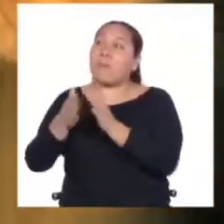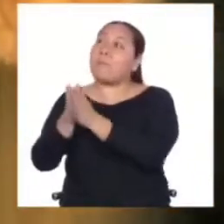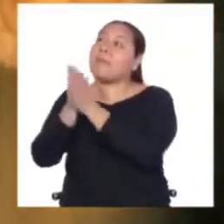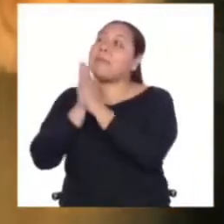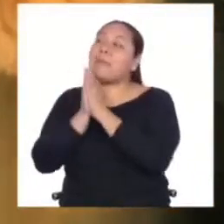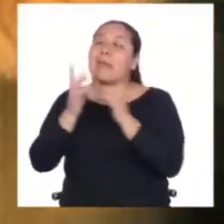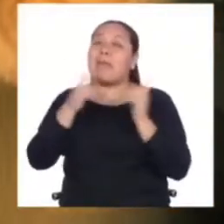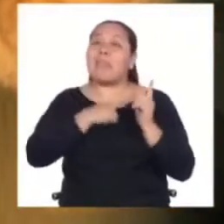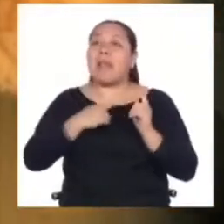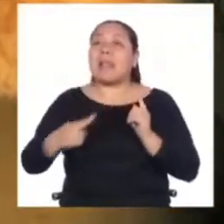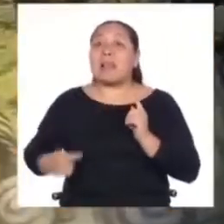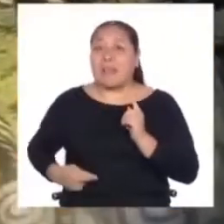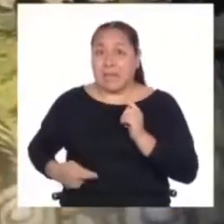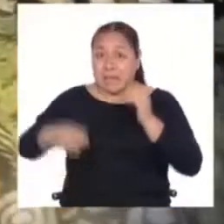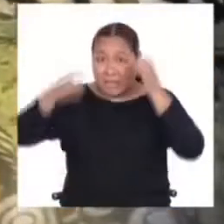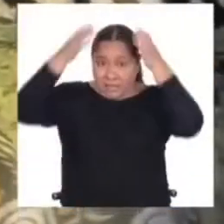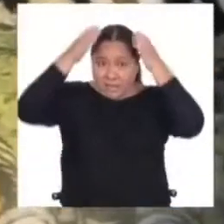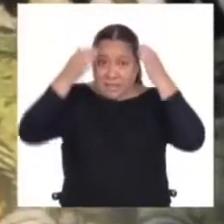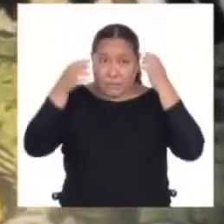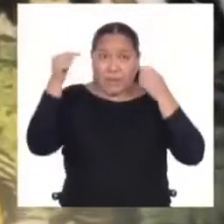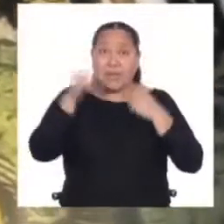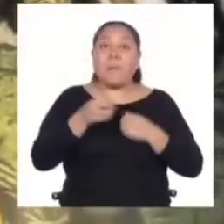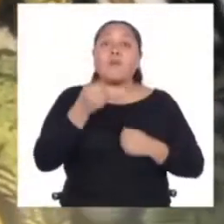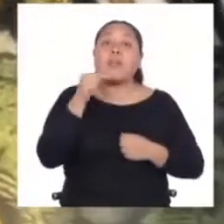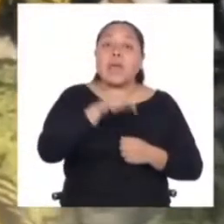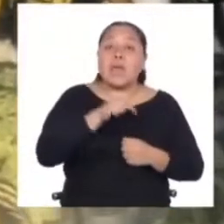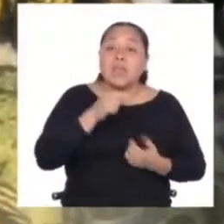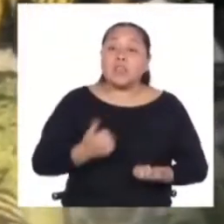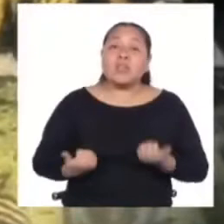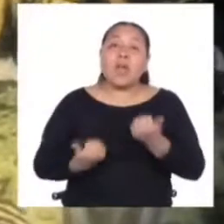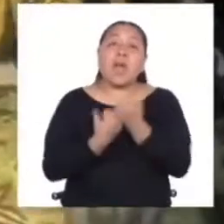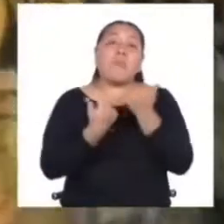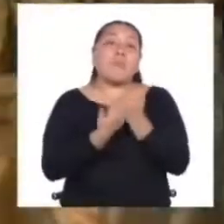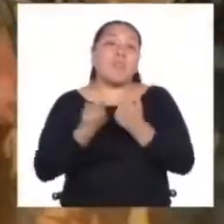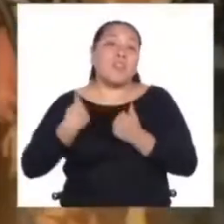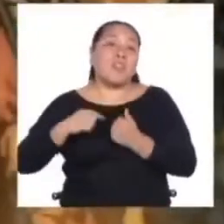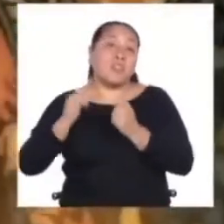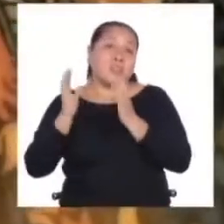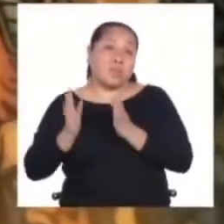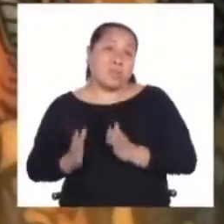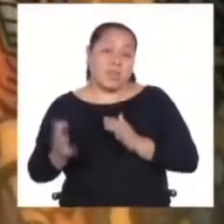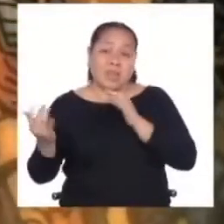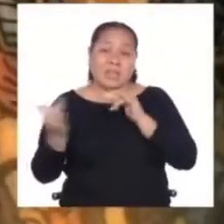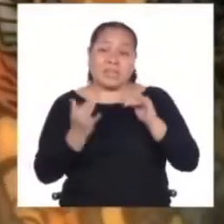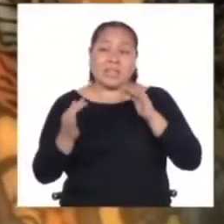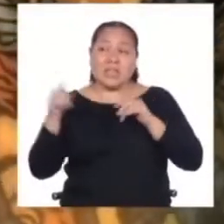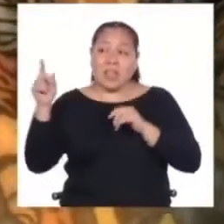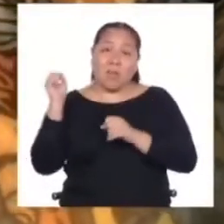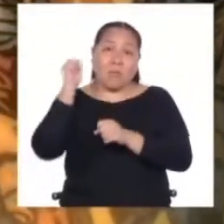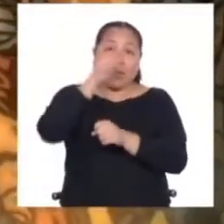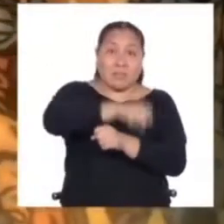España beneficios por los favores prestados a la causa hispana en las guerras de conquista.